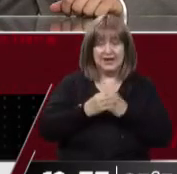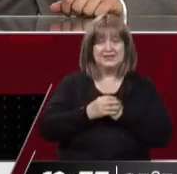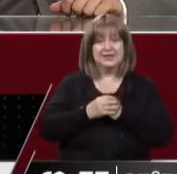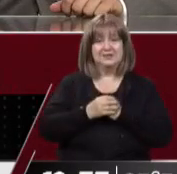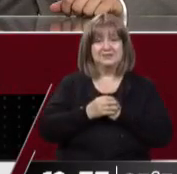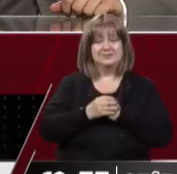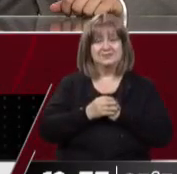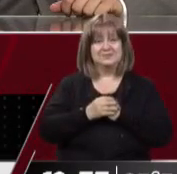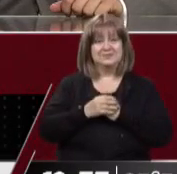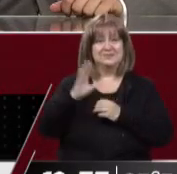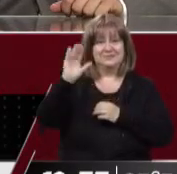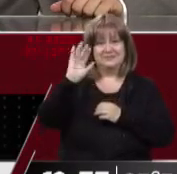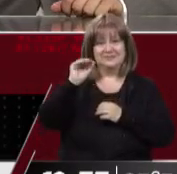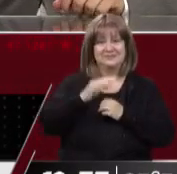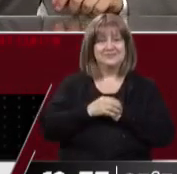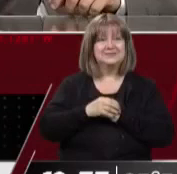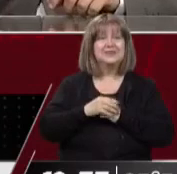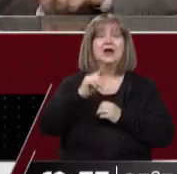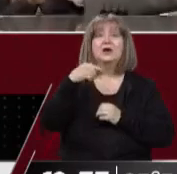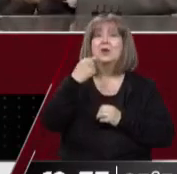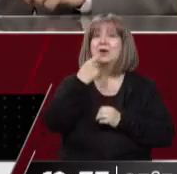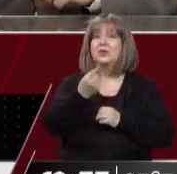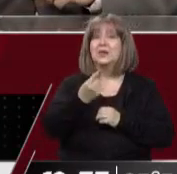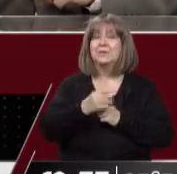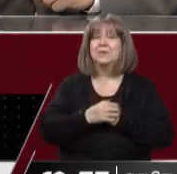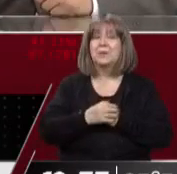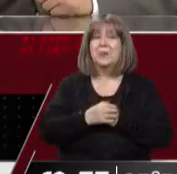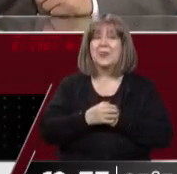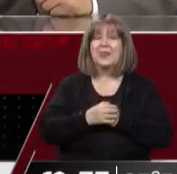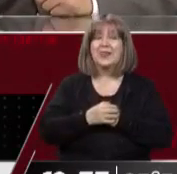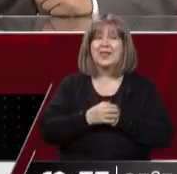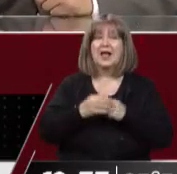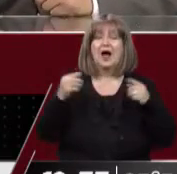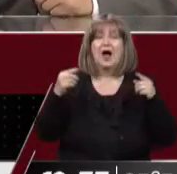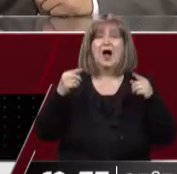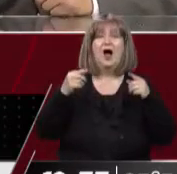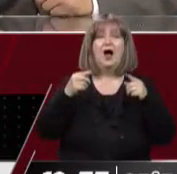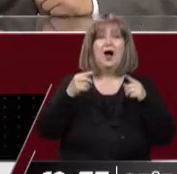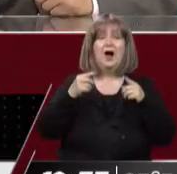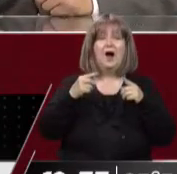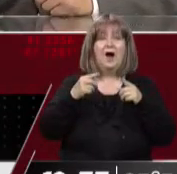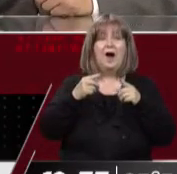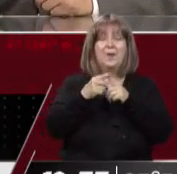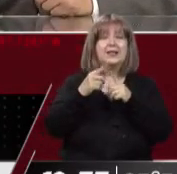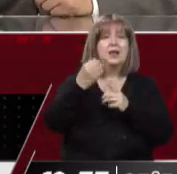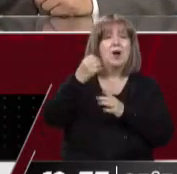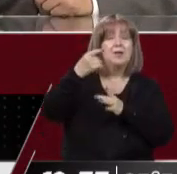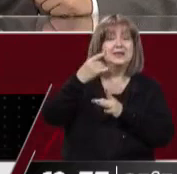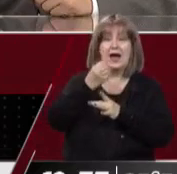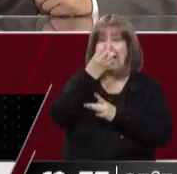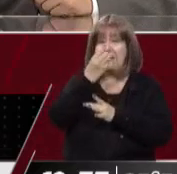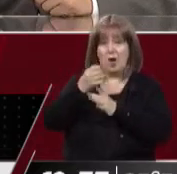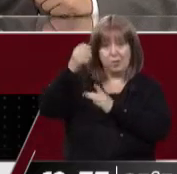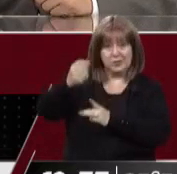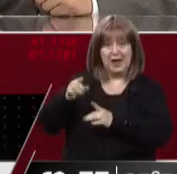minutos. Muchas gracias. Gracias, gracias. Bueno, otra cosa. Sí. Uno de los objetivos es plantar un árbol por cada kilómetro recorrido. si van